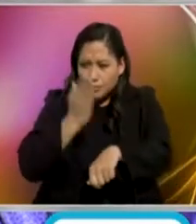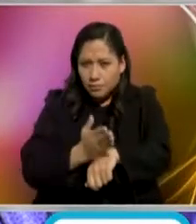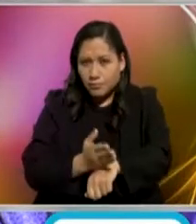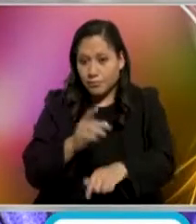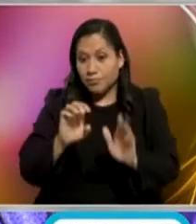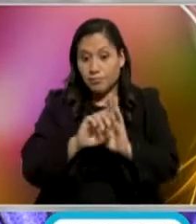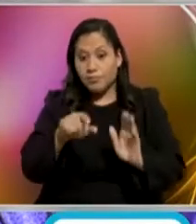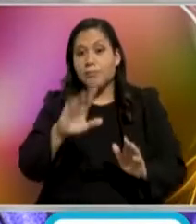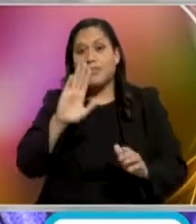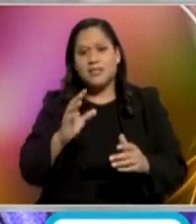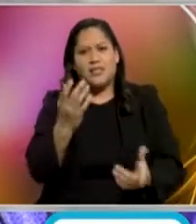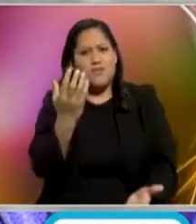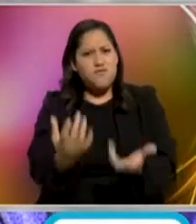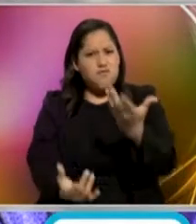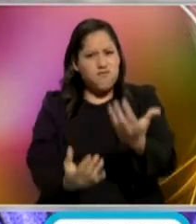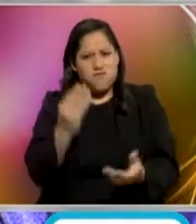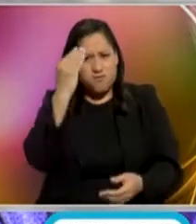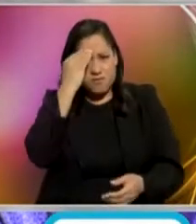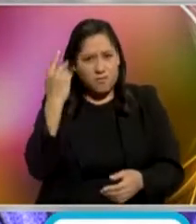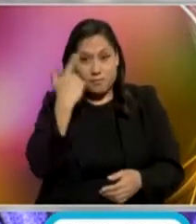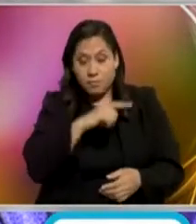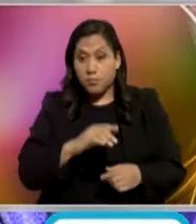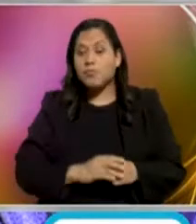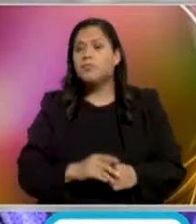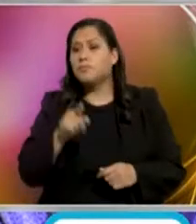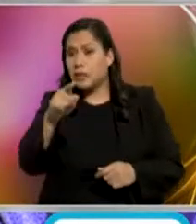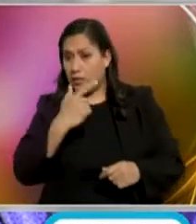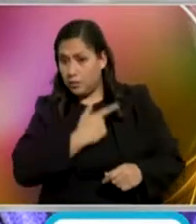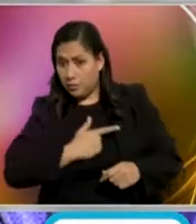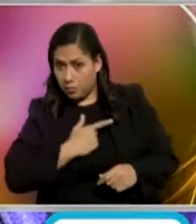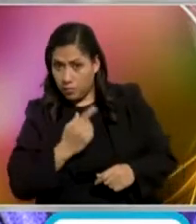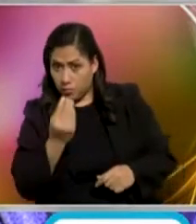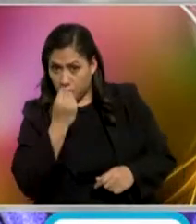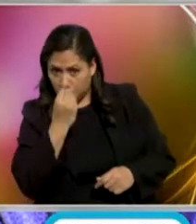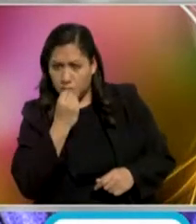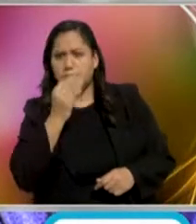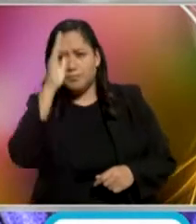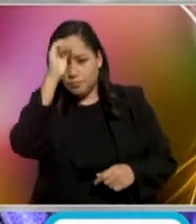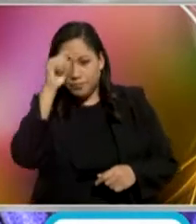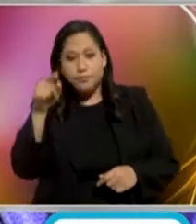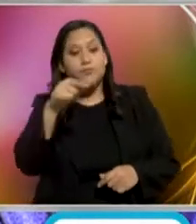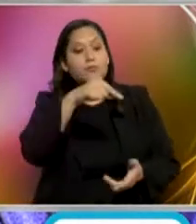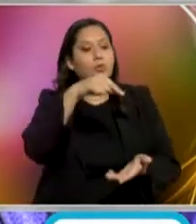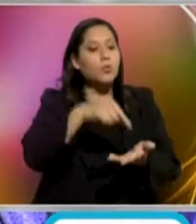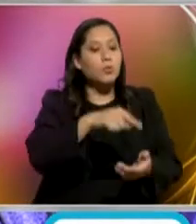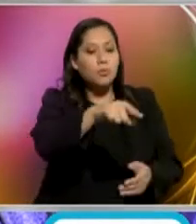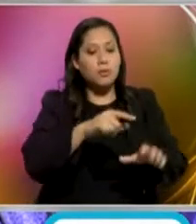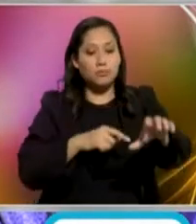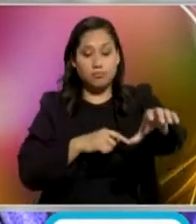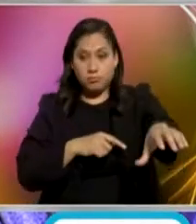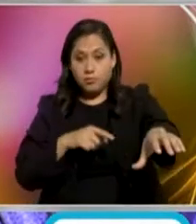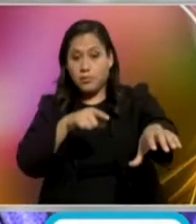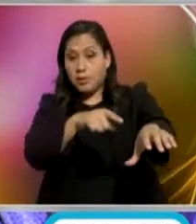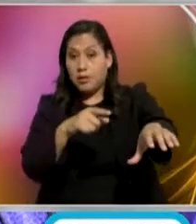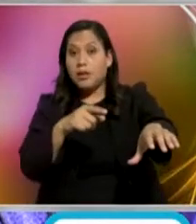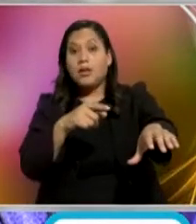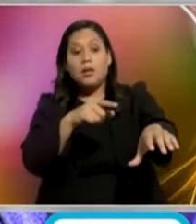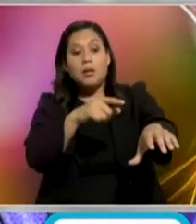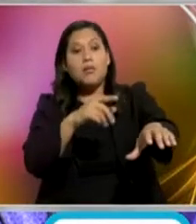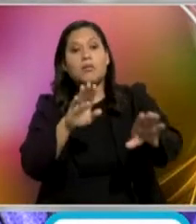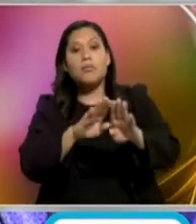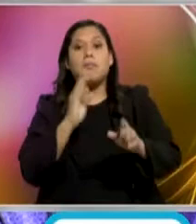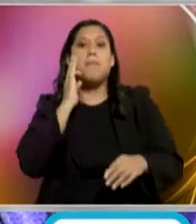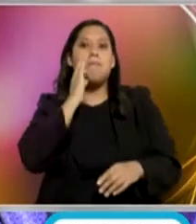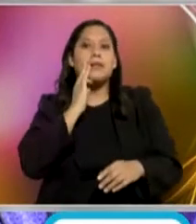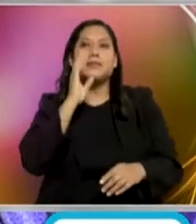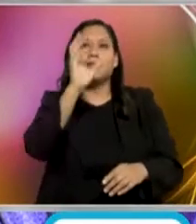infernal, donde te decían, pues, ¿usted qué le gusta? La comida, perfecto. Entonces lo vamos a poner, como se portó mal, lo vamos a poner en un lugar donde hay unas